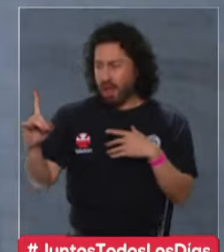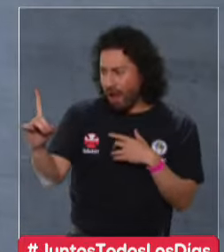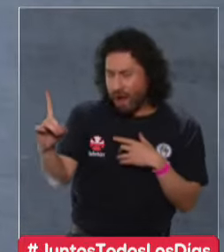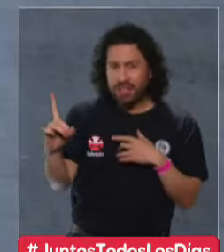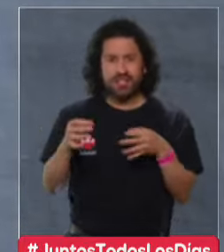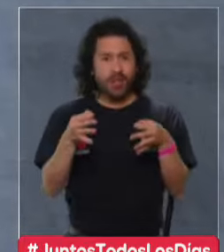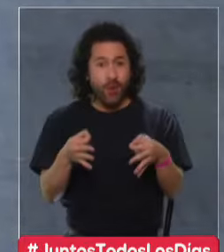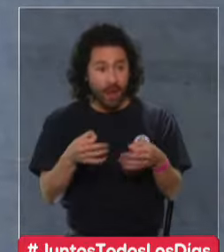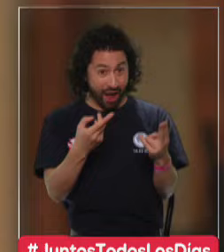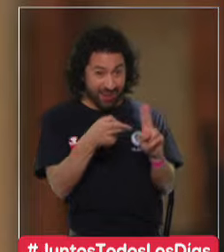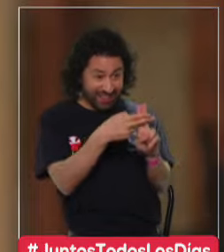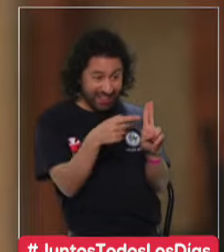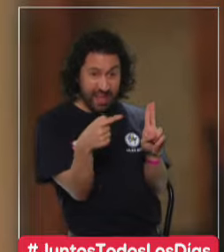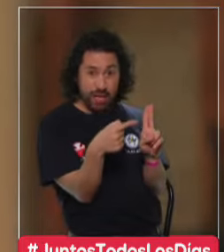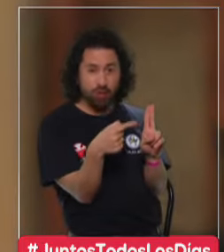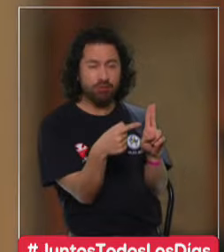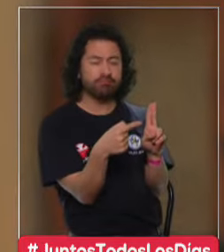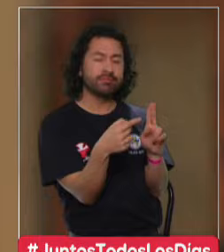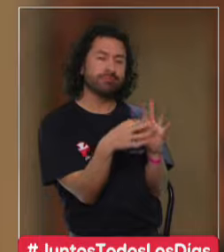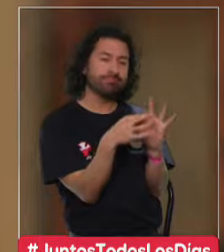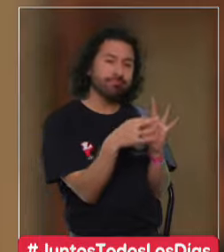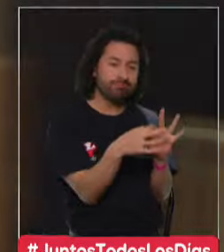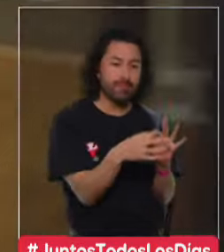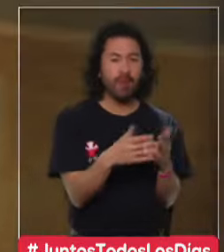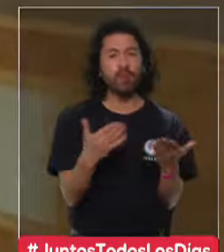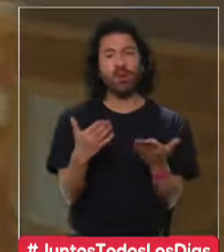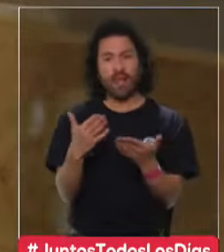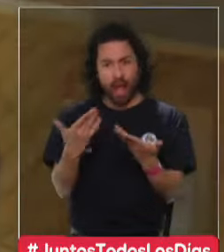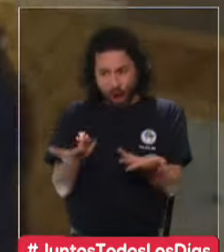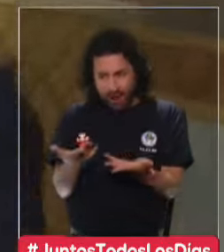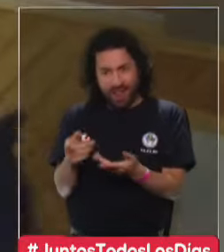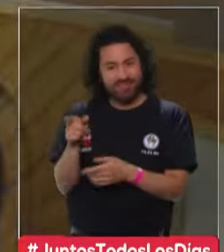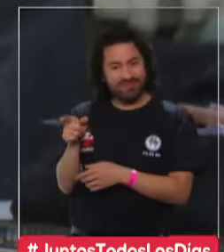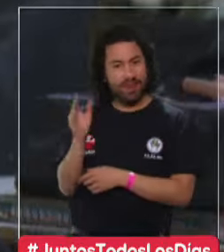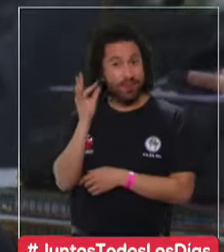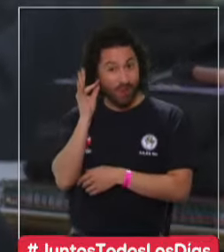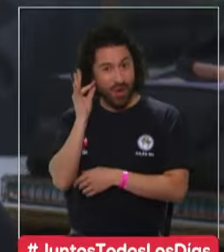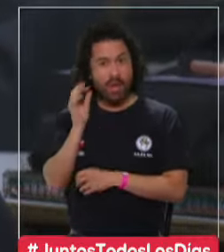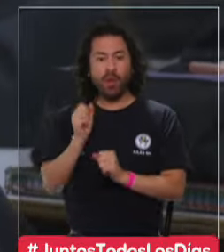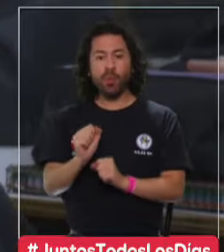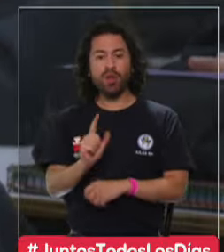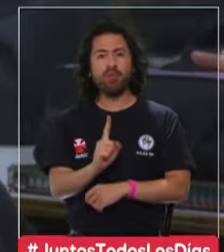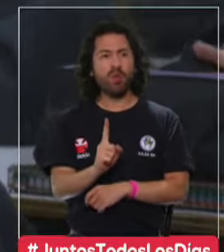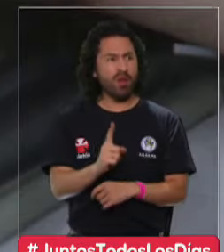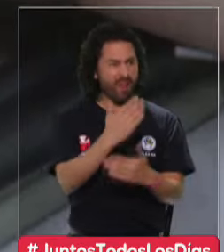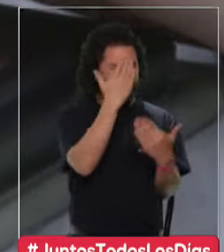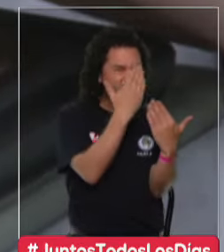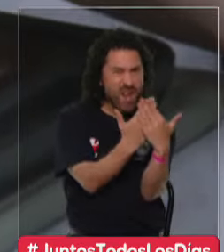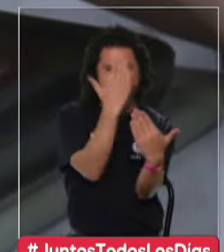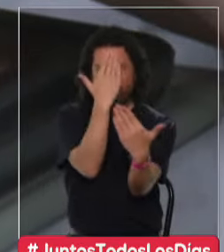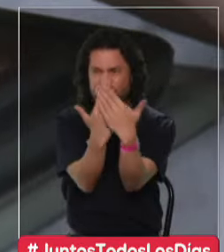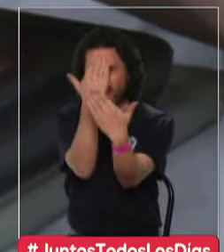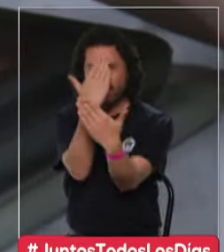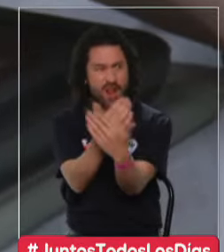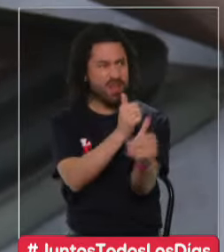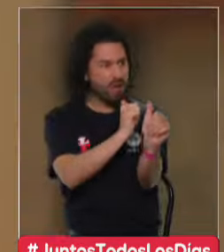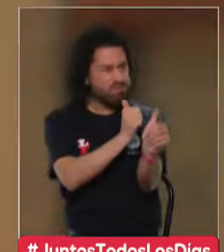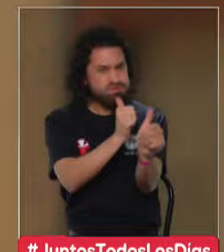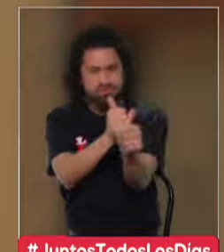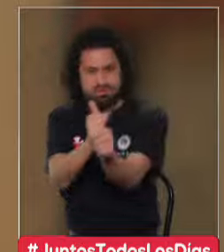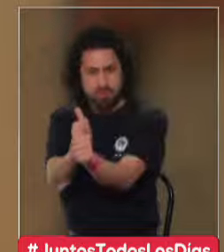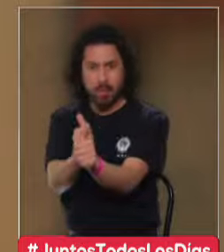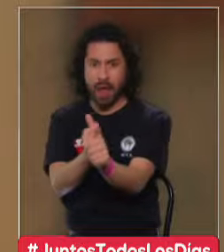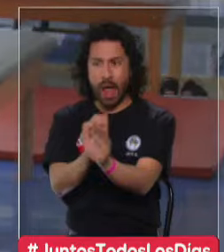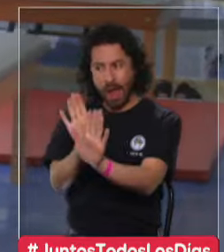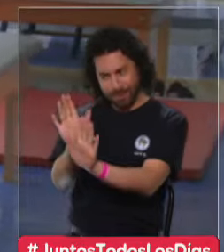Y Teletón provoca que Marti vaya algo más al mundo. O sea, decirle, enfréntate a todo lo que debería venir, pero te